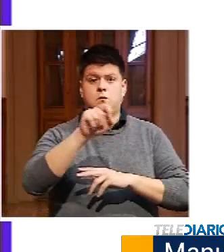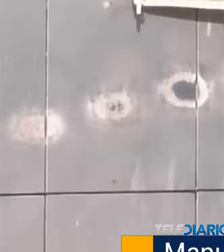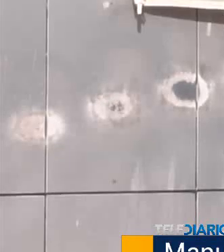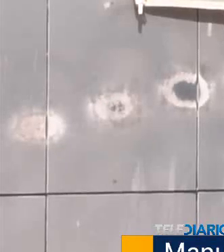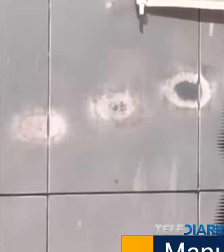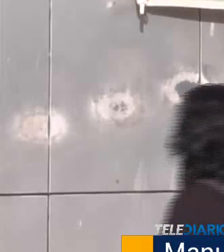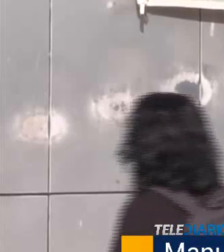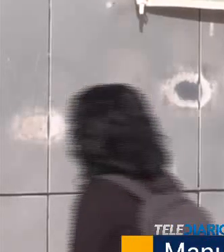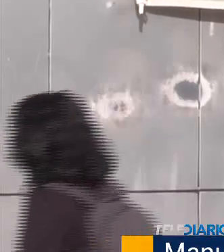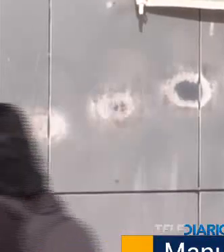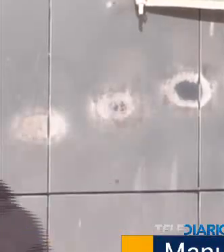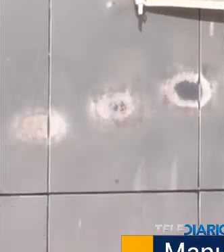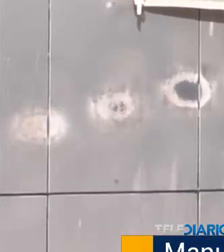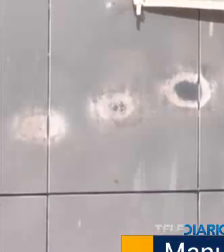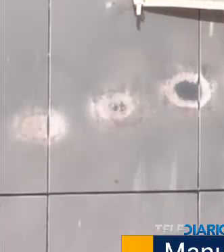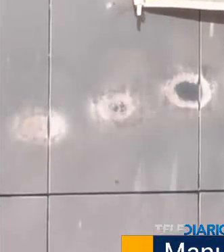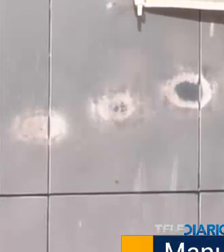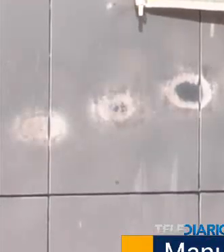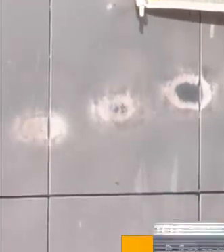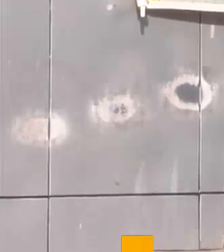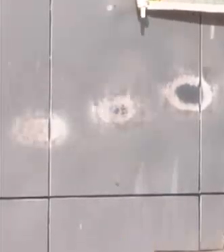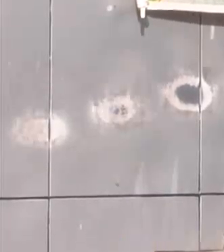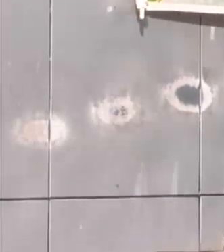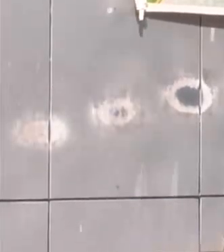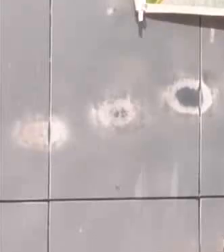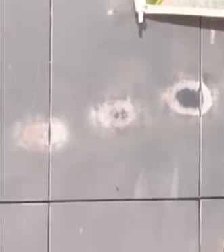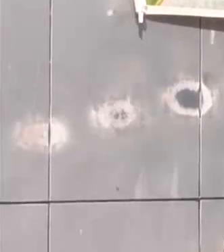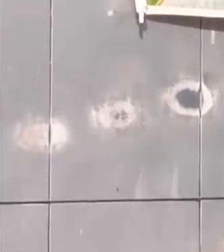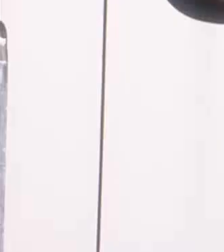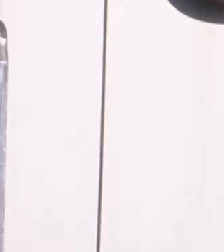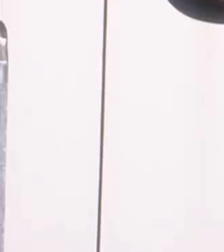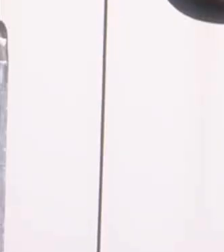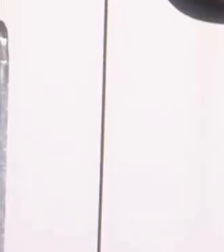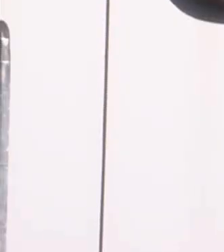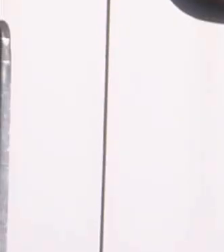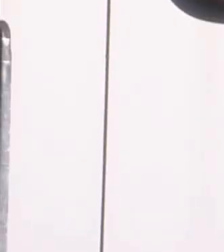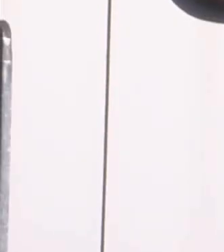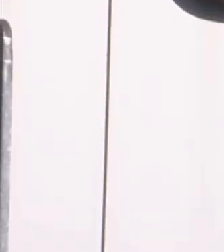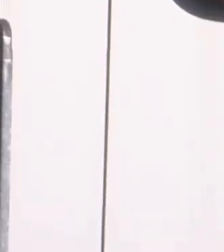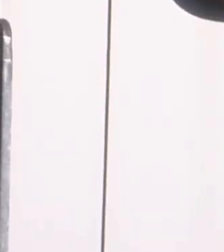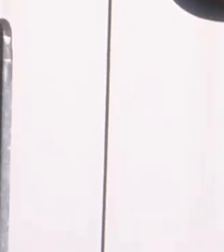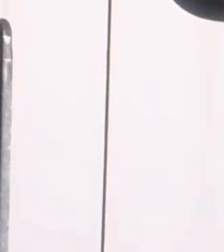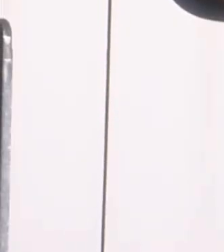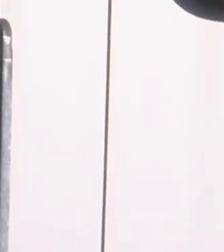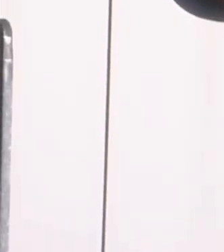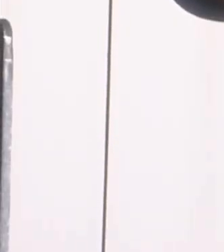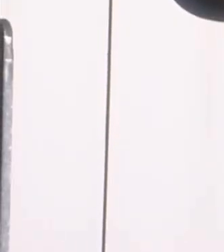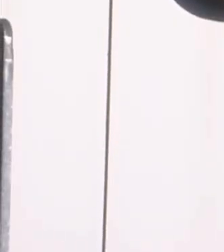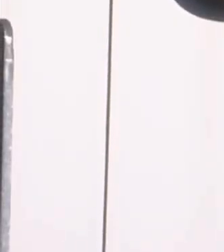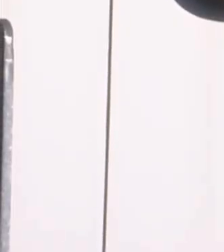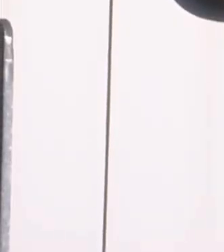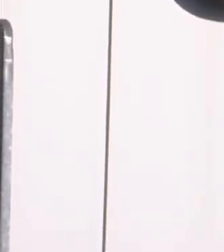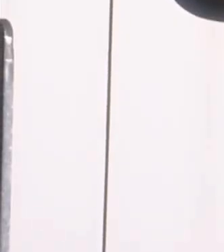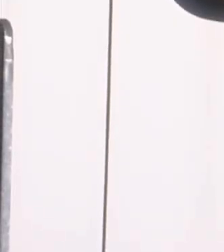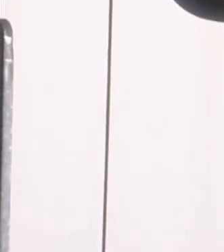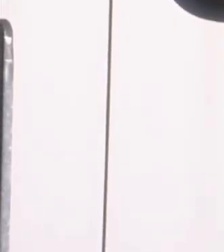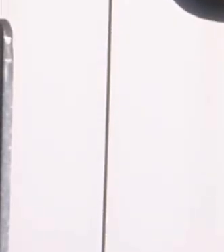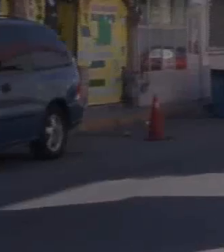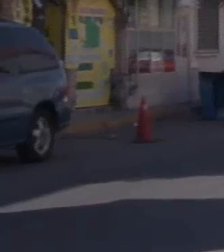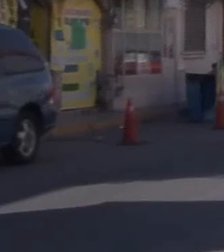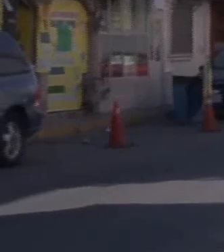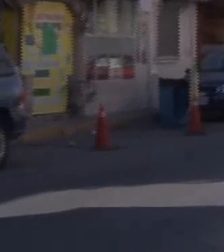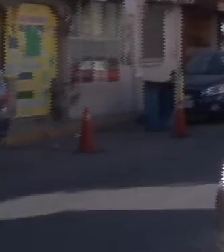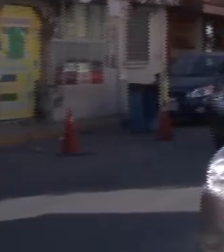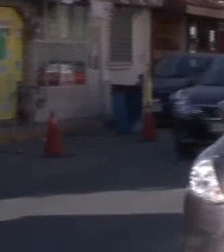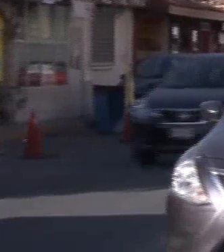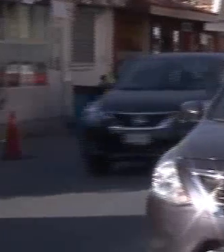6.224. Sin embargo, en el tema de las hospitalizaciones, las alarmas se mantienen encendidas en la dependencia, ya que se reportaron